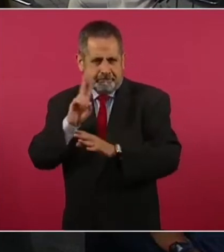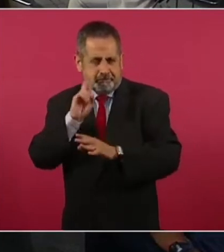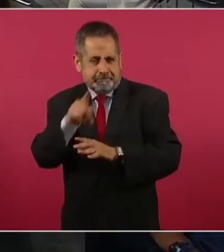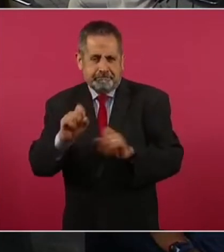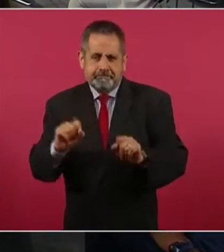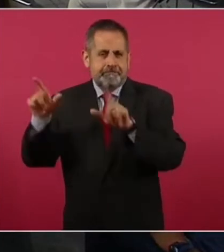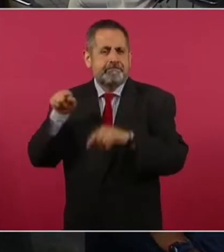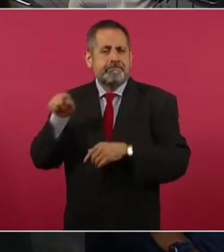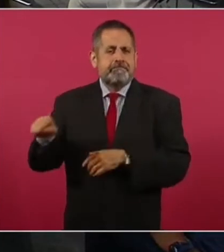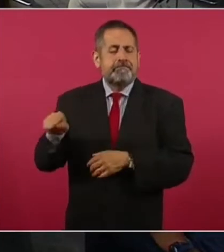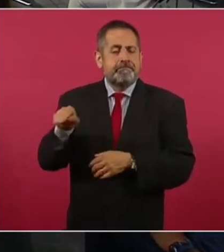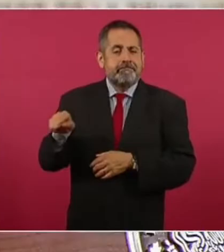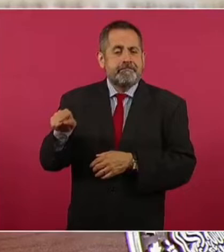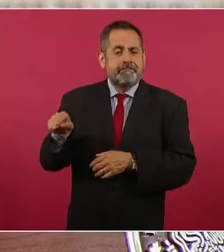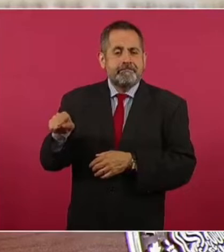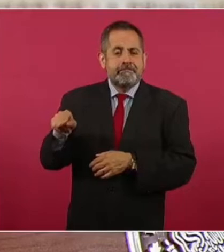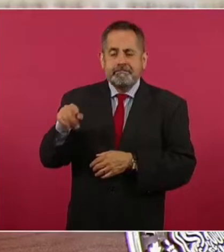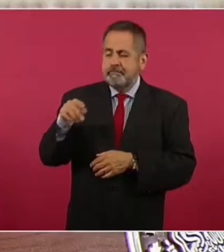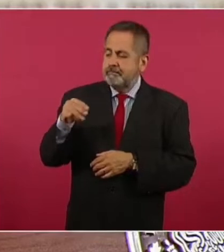a Monsi con una